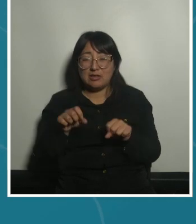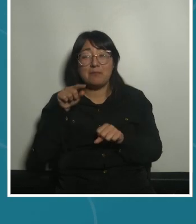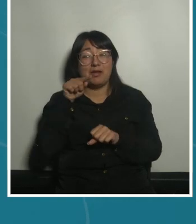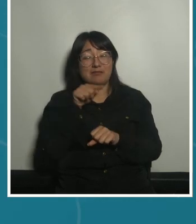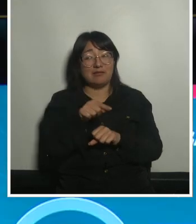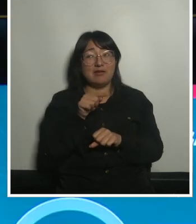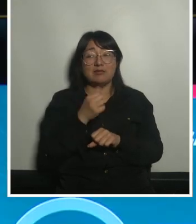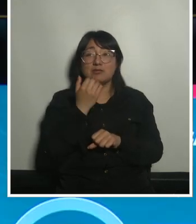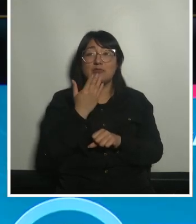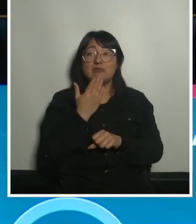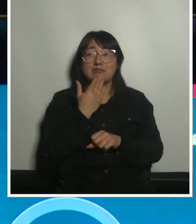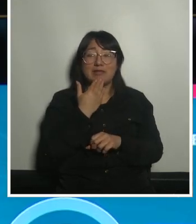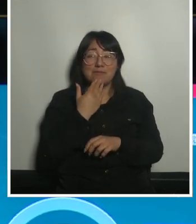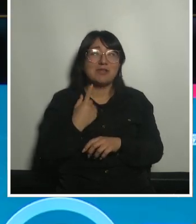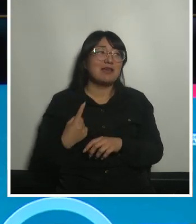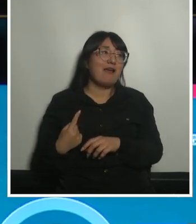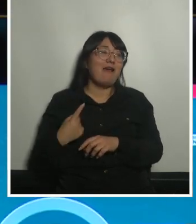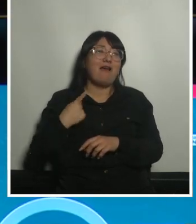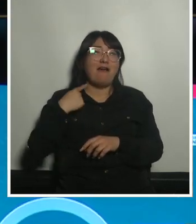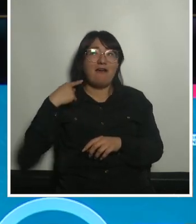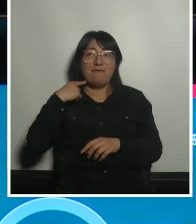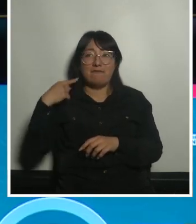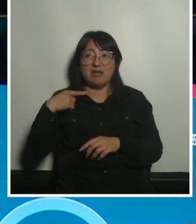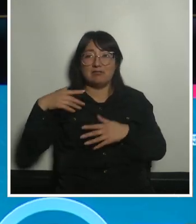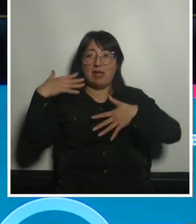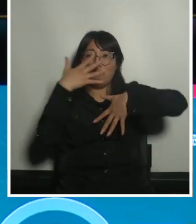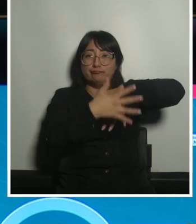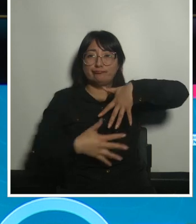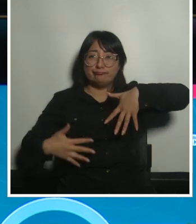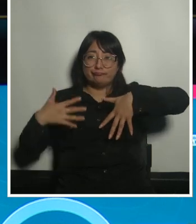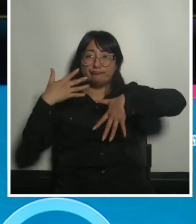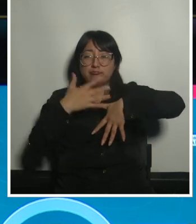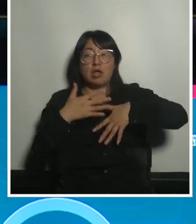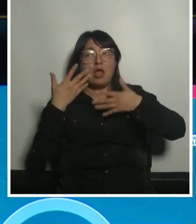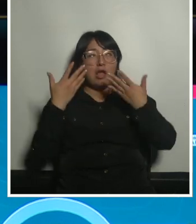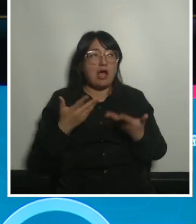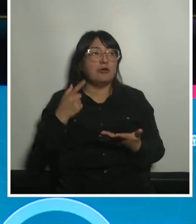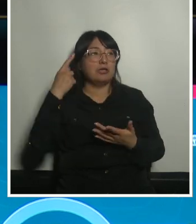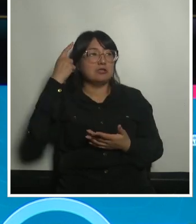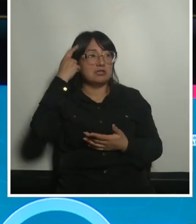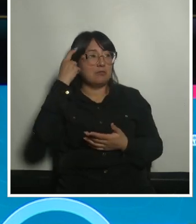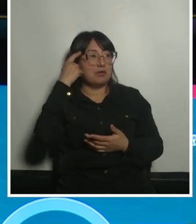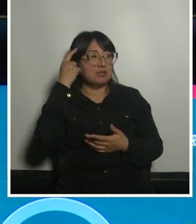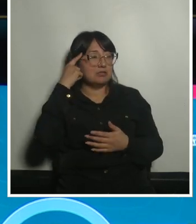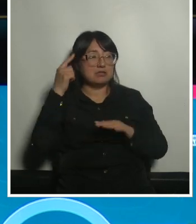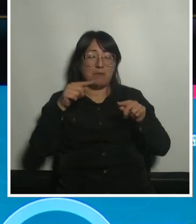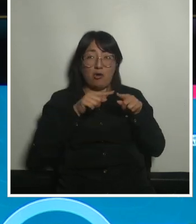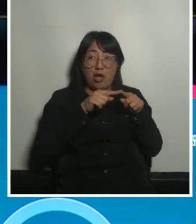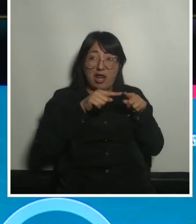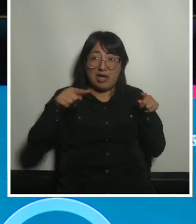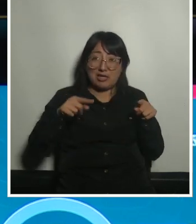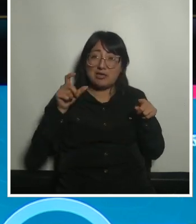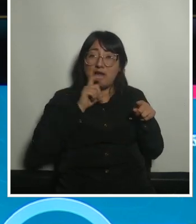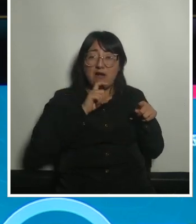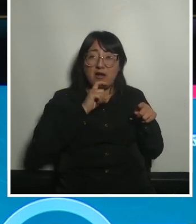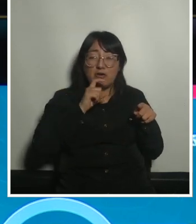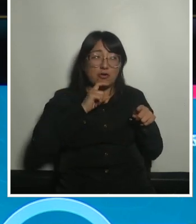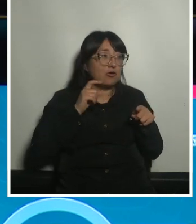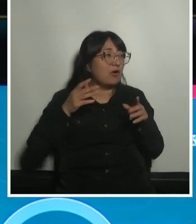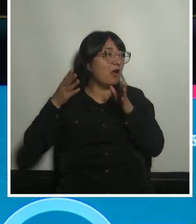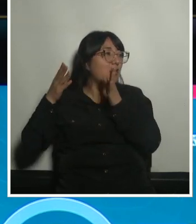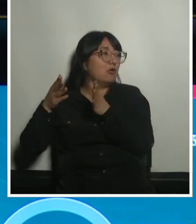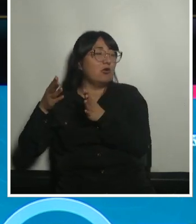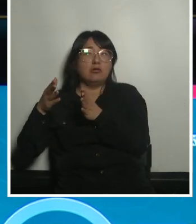va cambiando la fisonomía. Si juntamos erosión costera, que son las líneas rojas, con la Cartachitsu